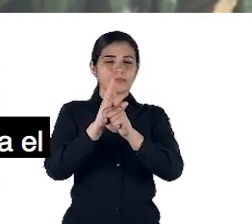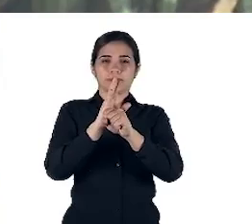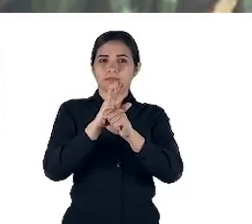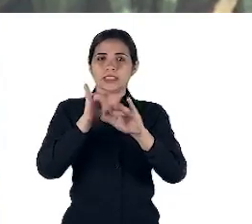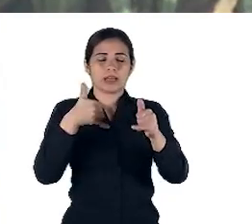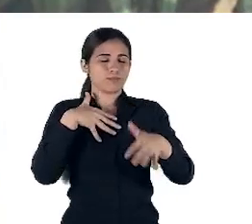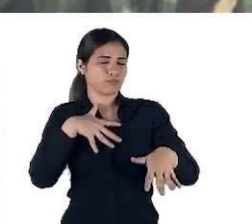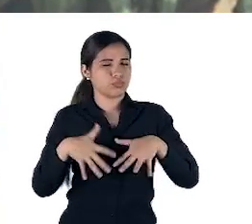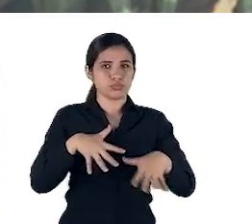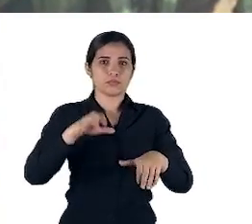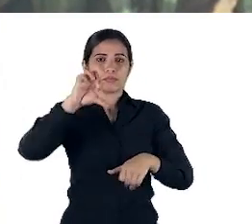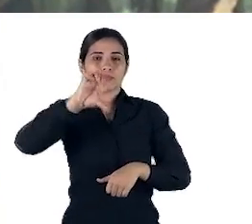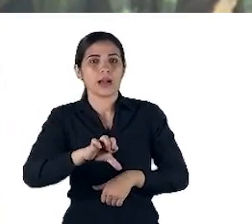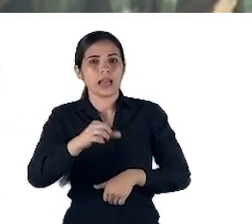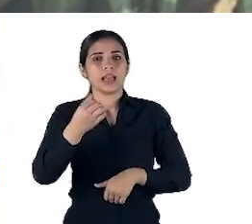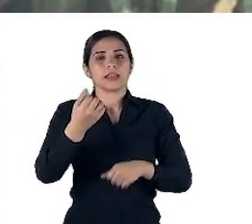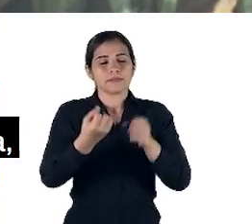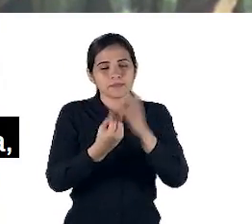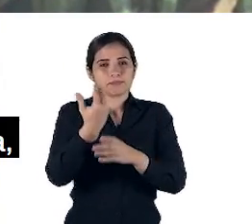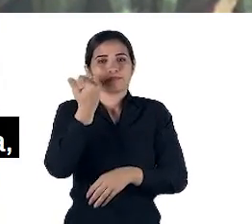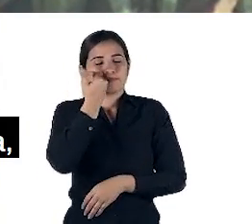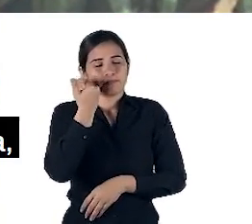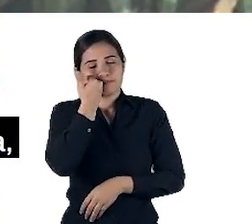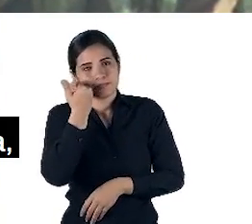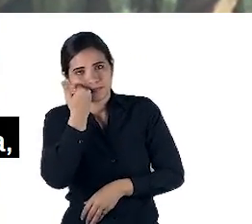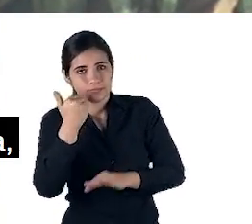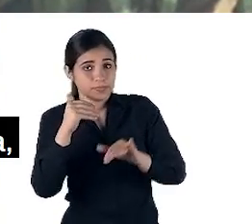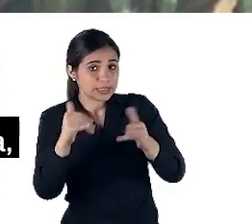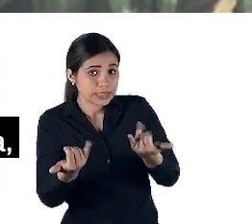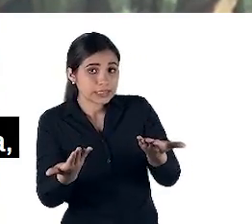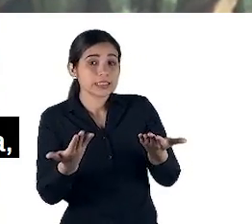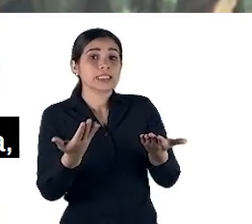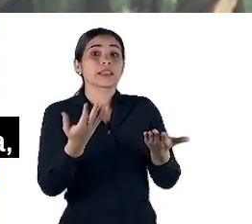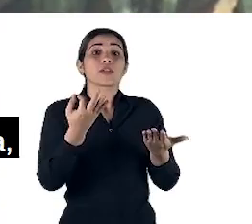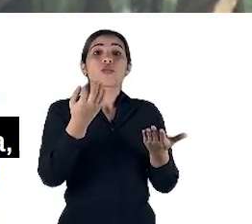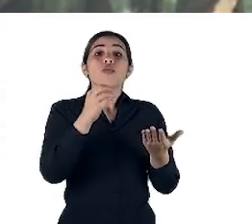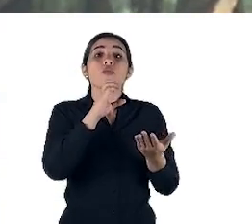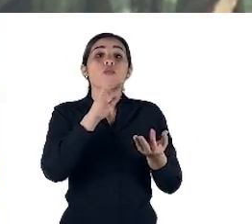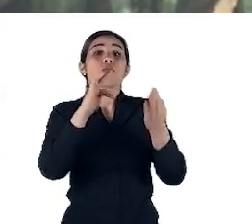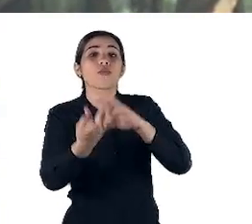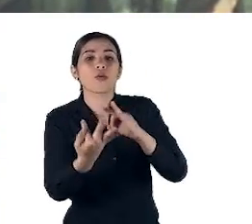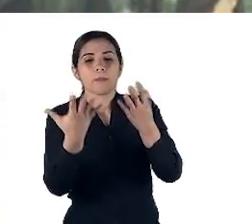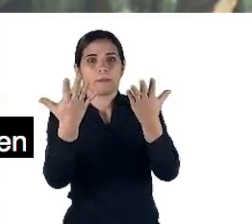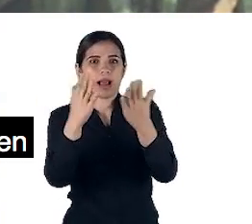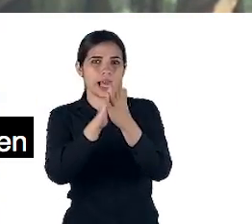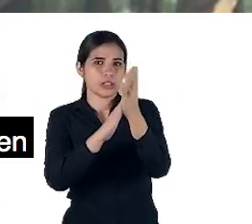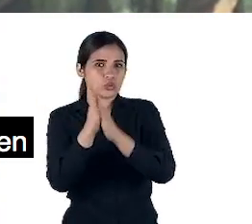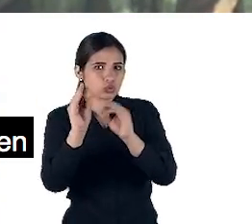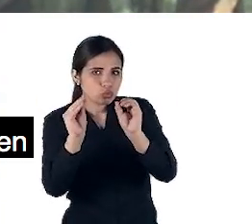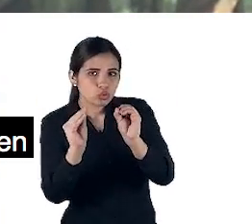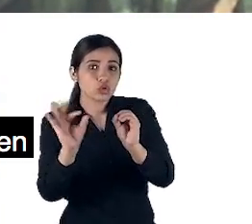se desestabiliza el medio y ahí empieza la enfermedad. Pero podemos estar metiendo con las manos, por la boca, un montón de cosas.